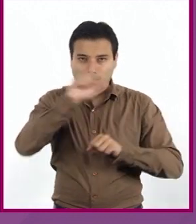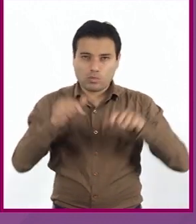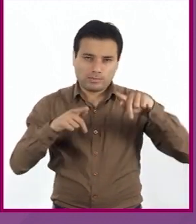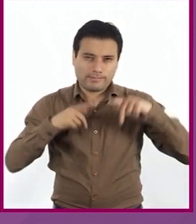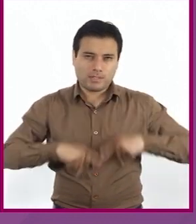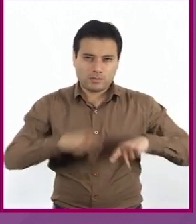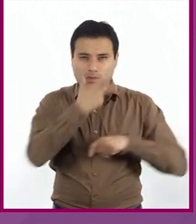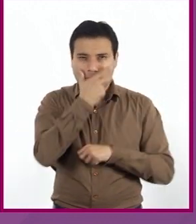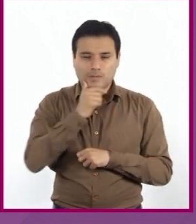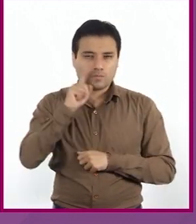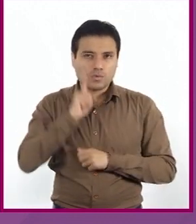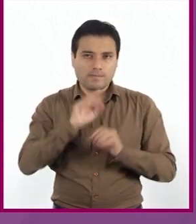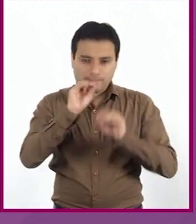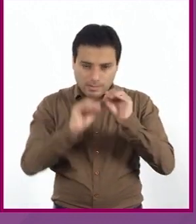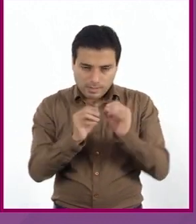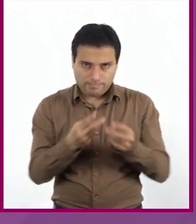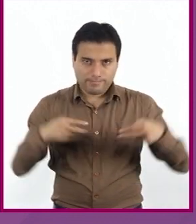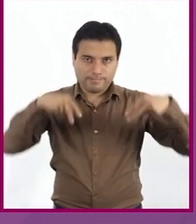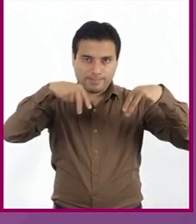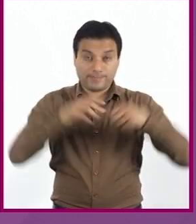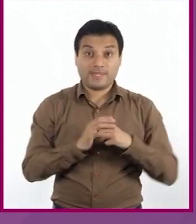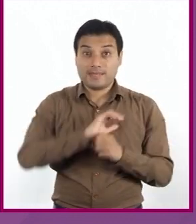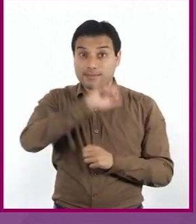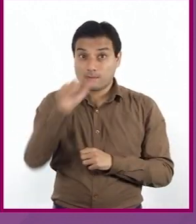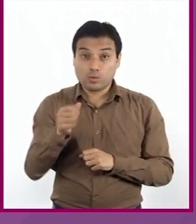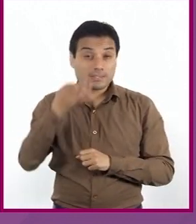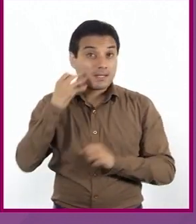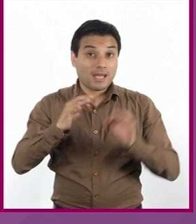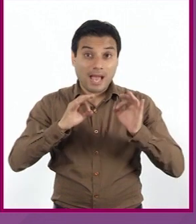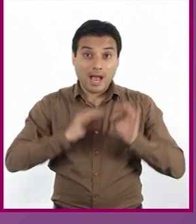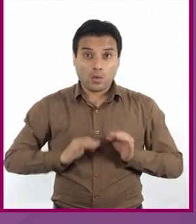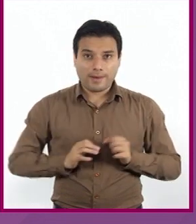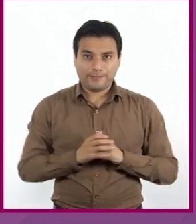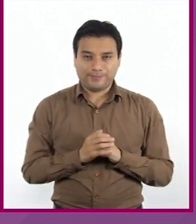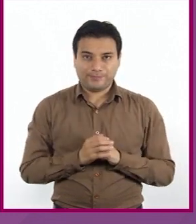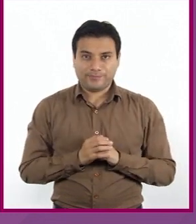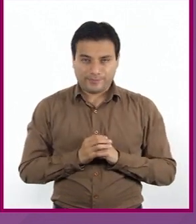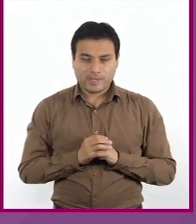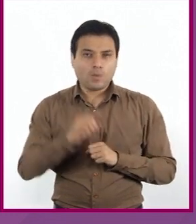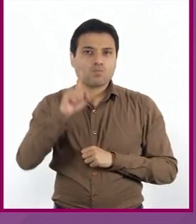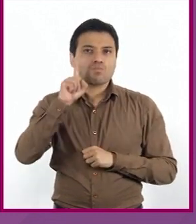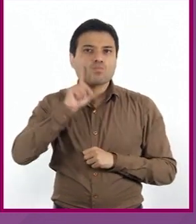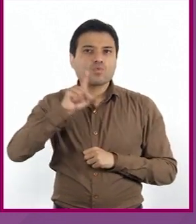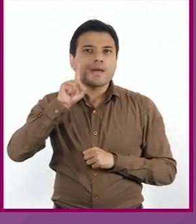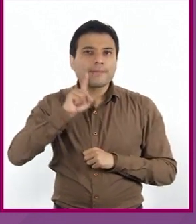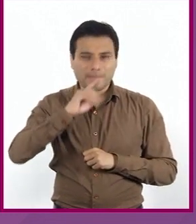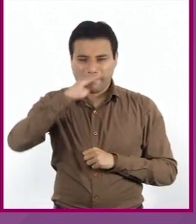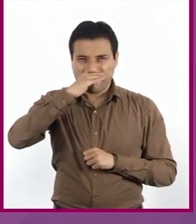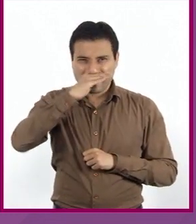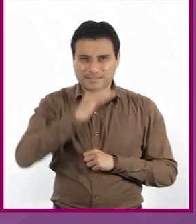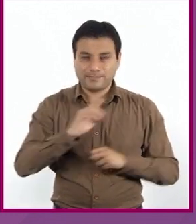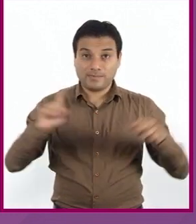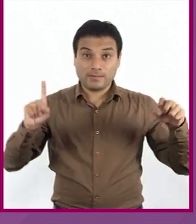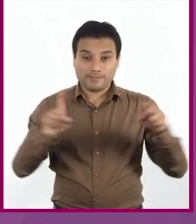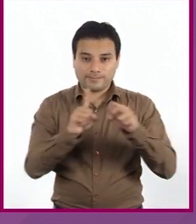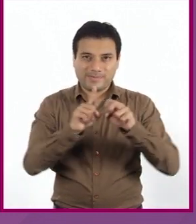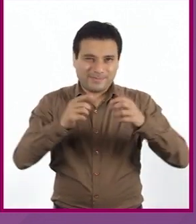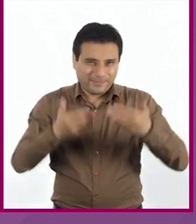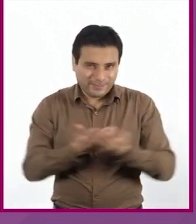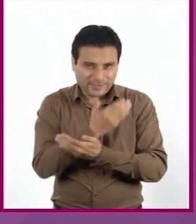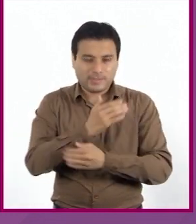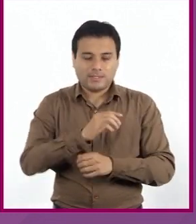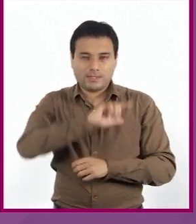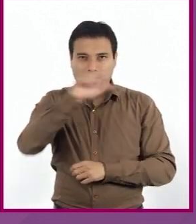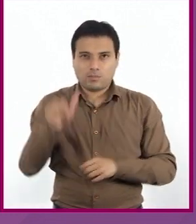a la mujer. Posteriormente, un jaguar se cruzó con una mujer de maíz y de esa unión surgió la raza